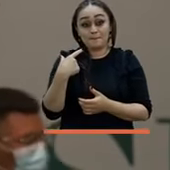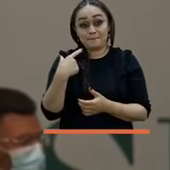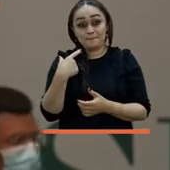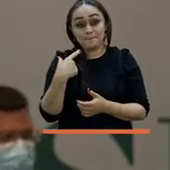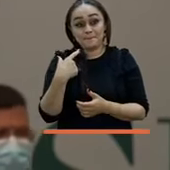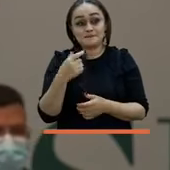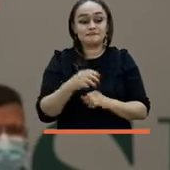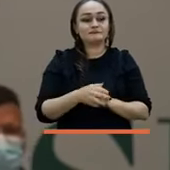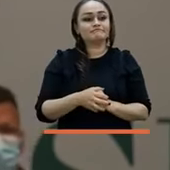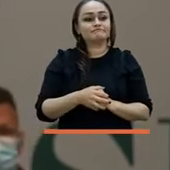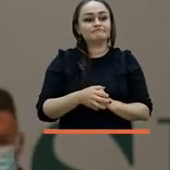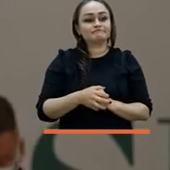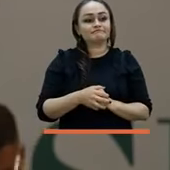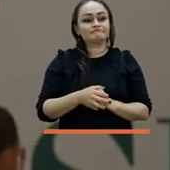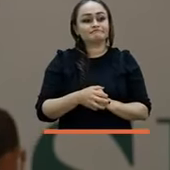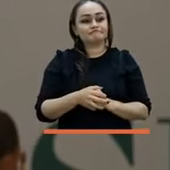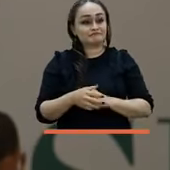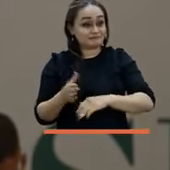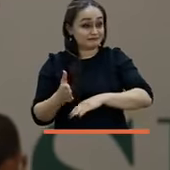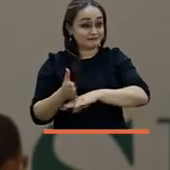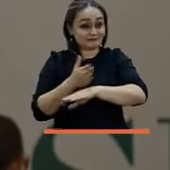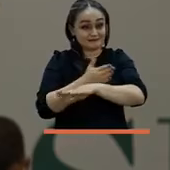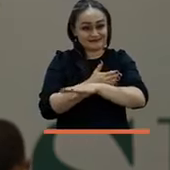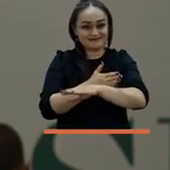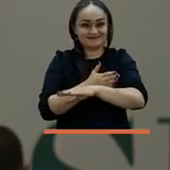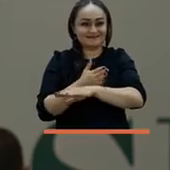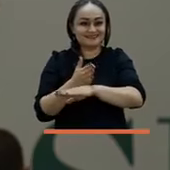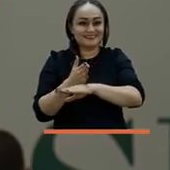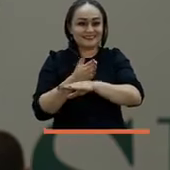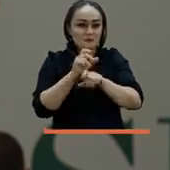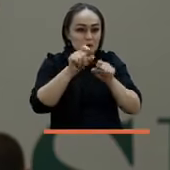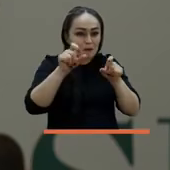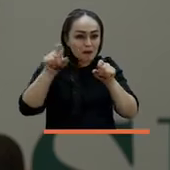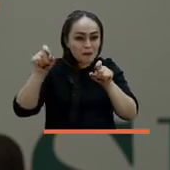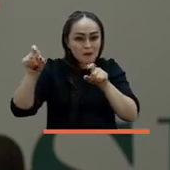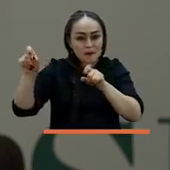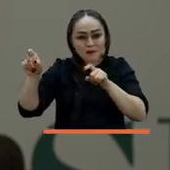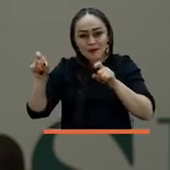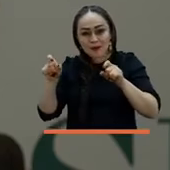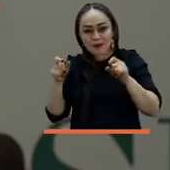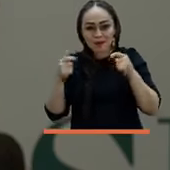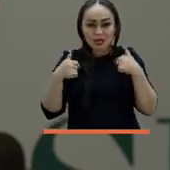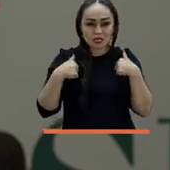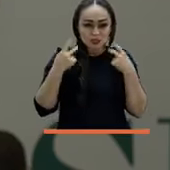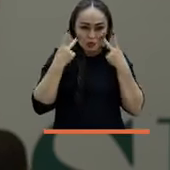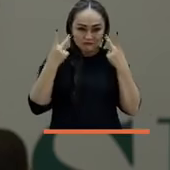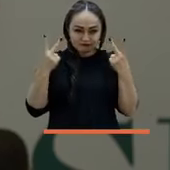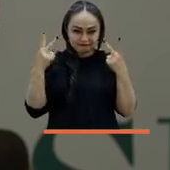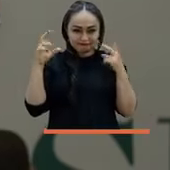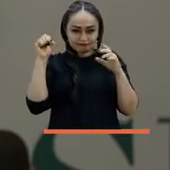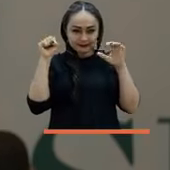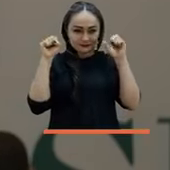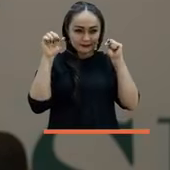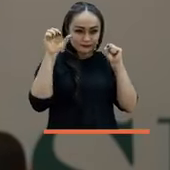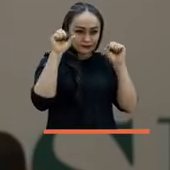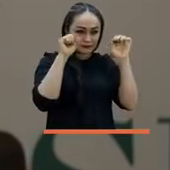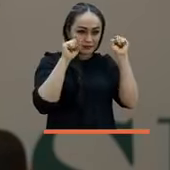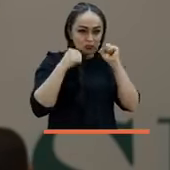como que a lo último de las preguntas porque así me puede darte cuenta de